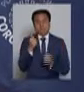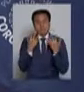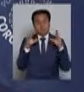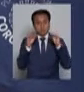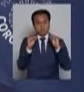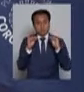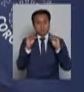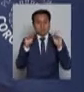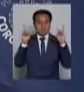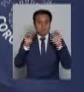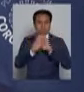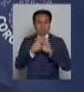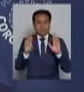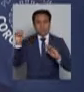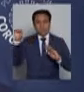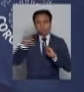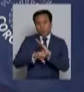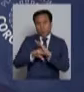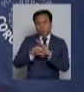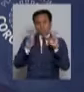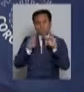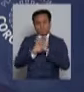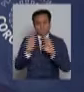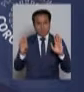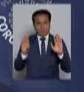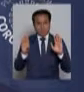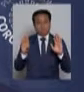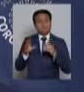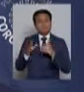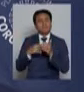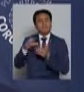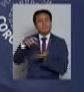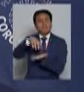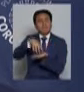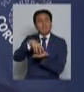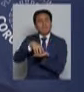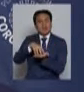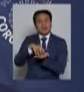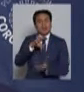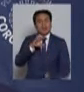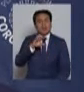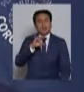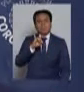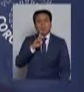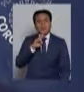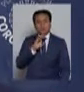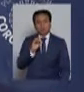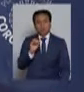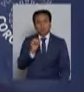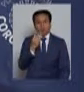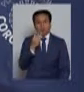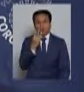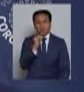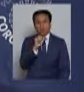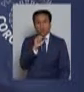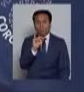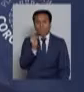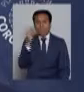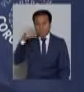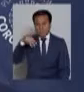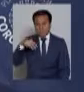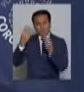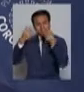horas la cuarentena que estaba determinada para la ciudad de Puerto Williams, luego que en la región